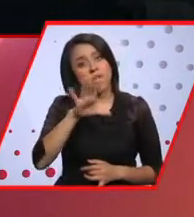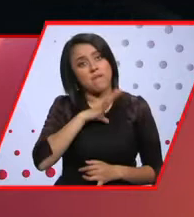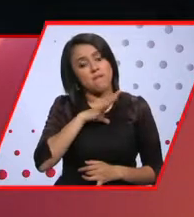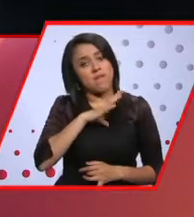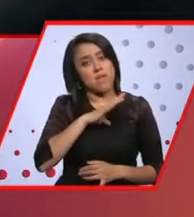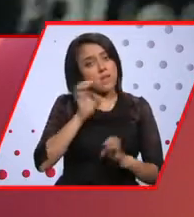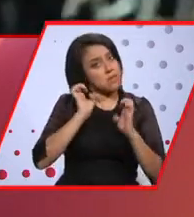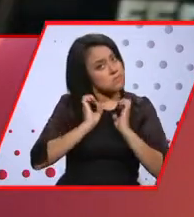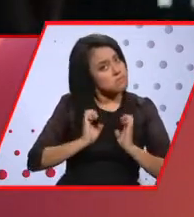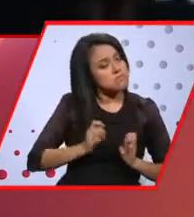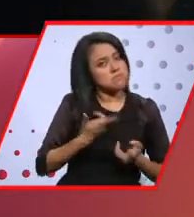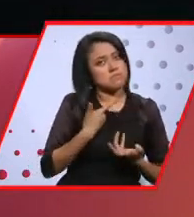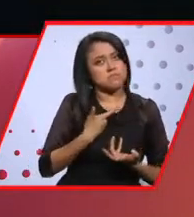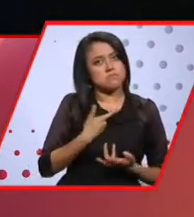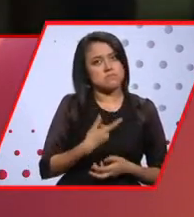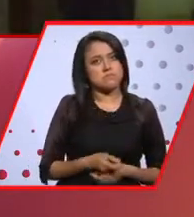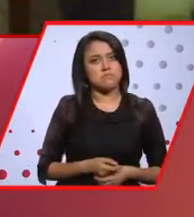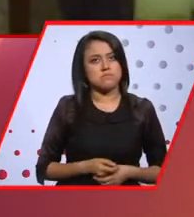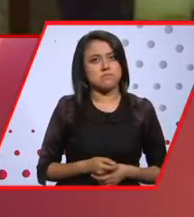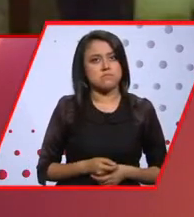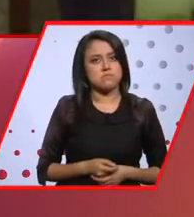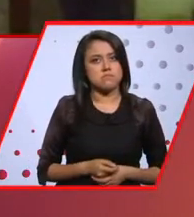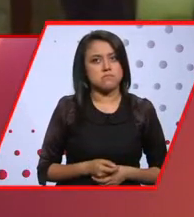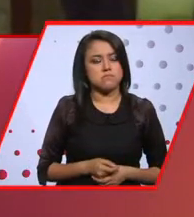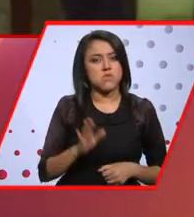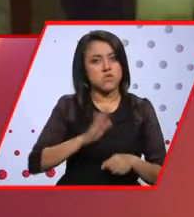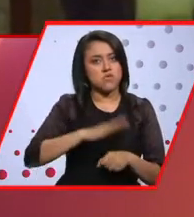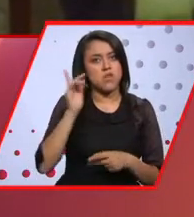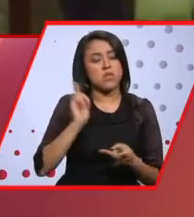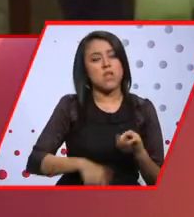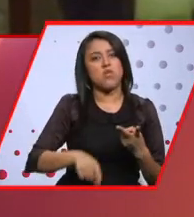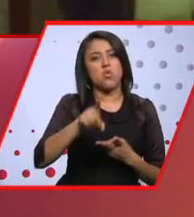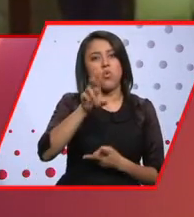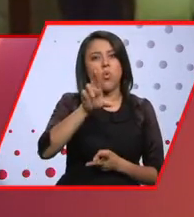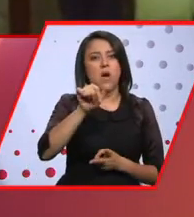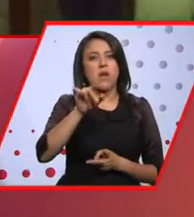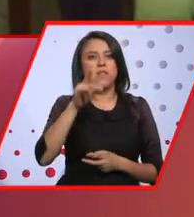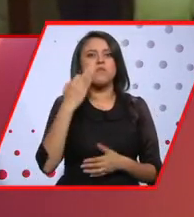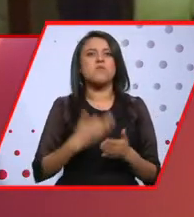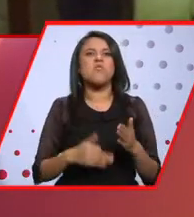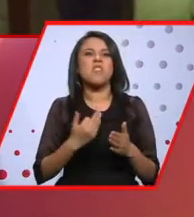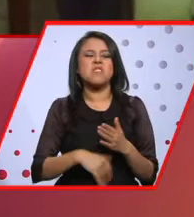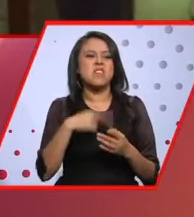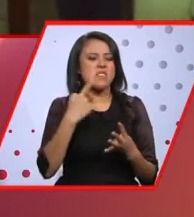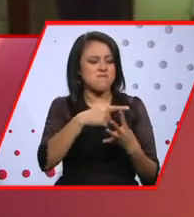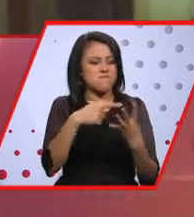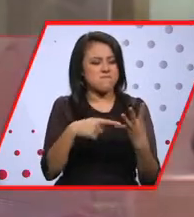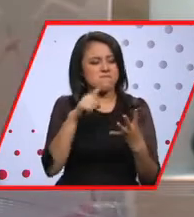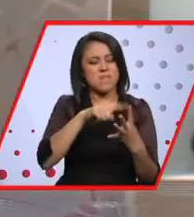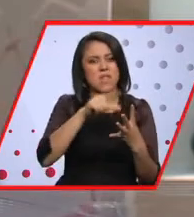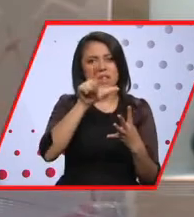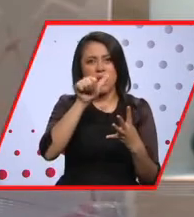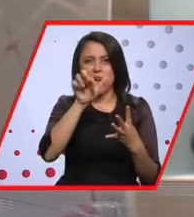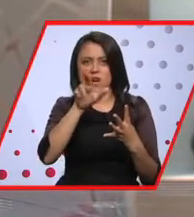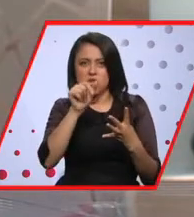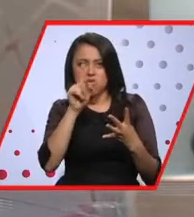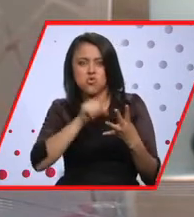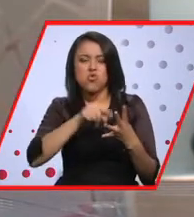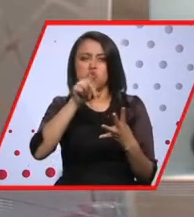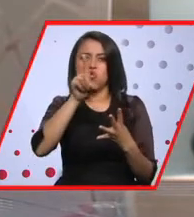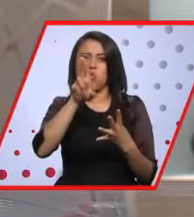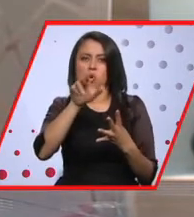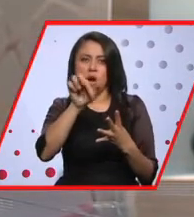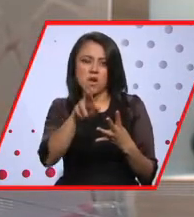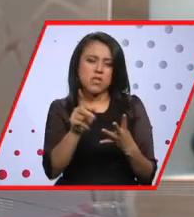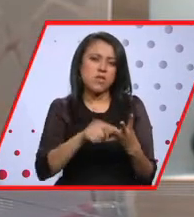hombría al gordito Duarte. Nos falta el otro Duarte. ¿Quién más metemos al cuarteto? Ya tenemos a Yarrington, Javier Duarte